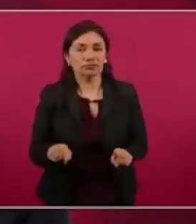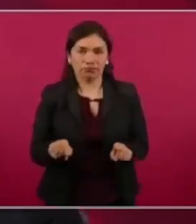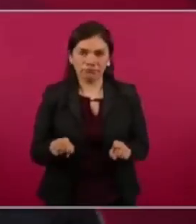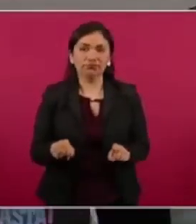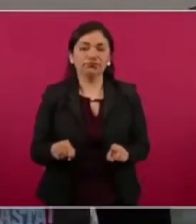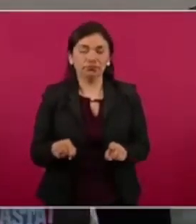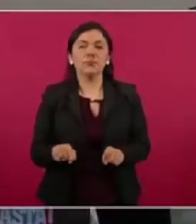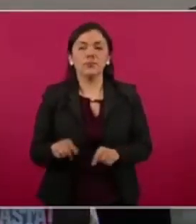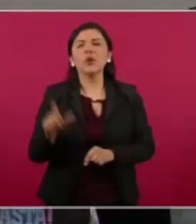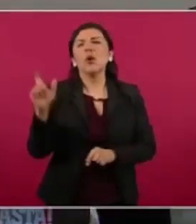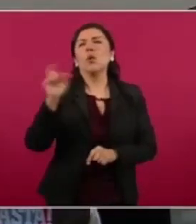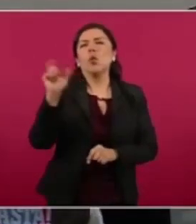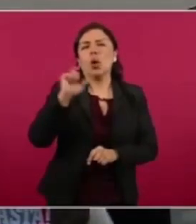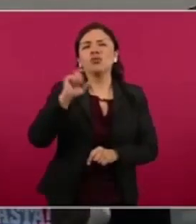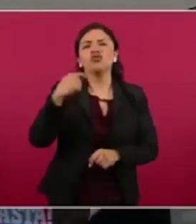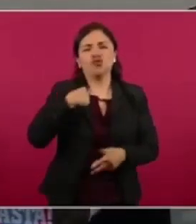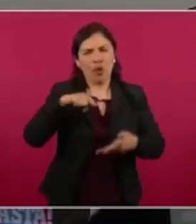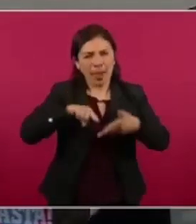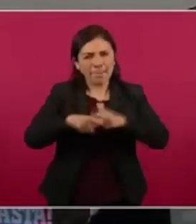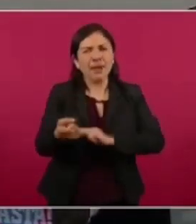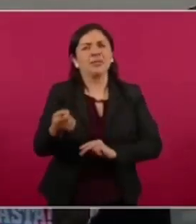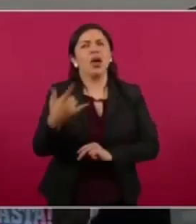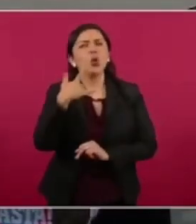Cuando nosotros comenzamos a luchar,